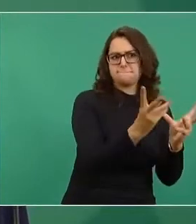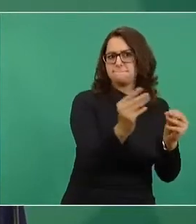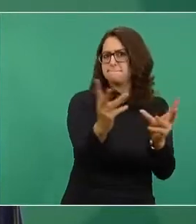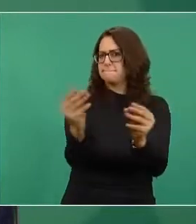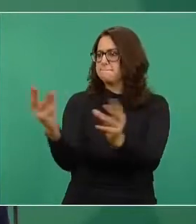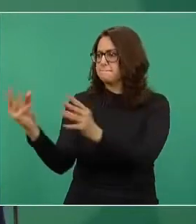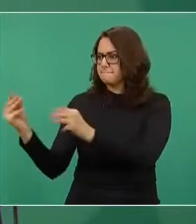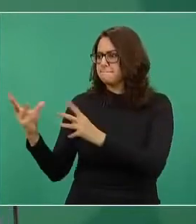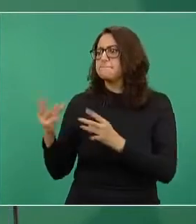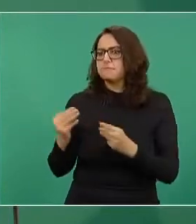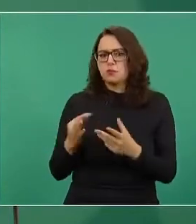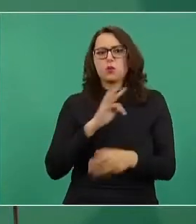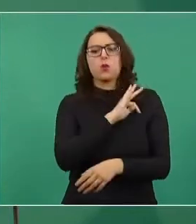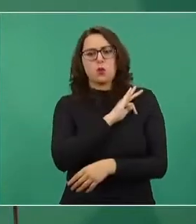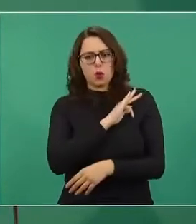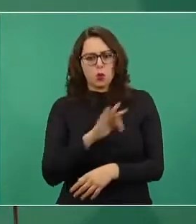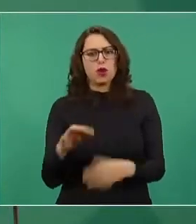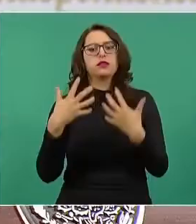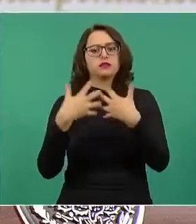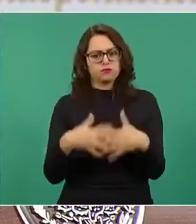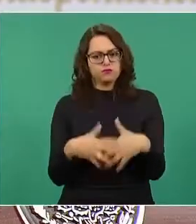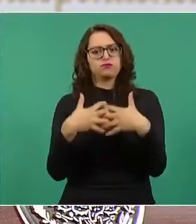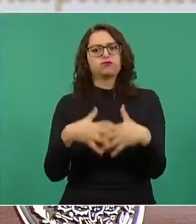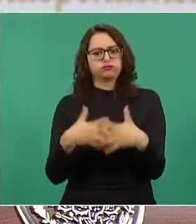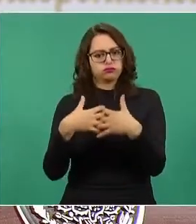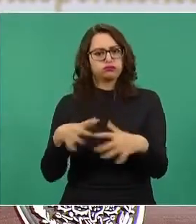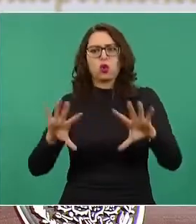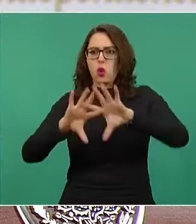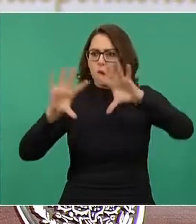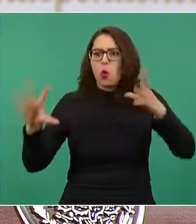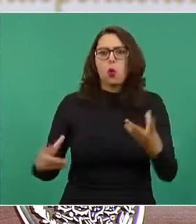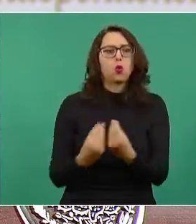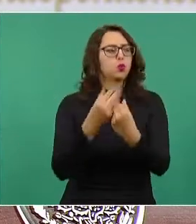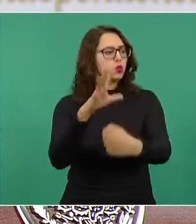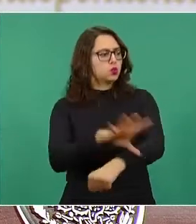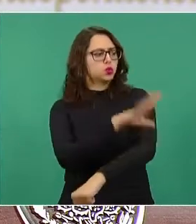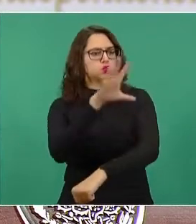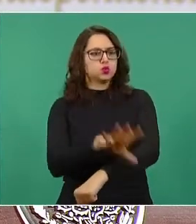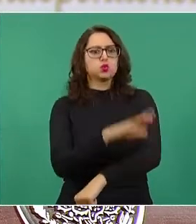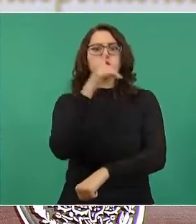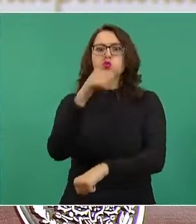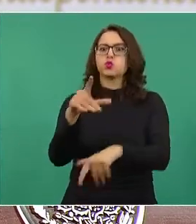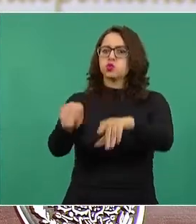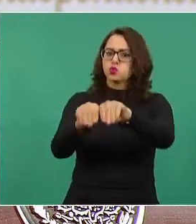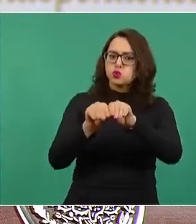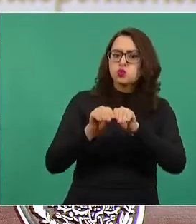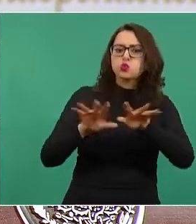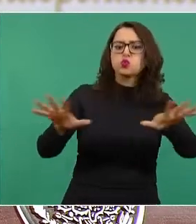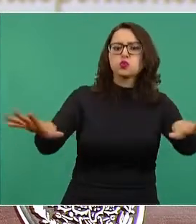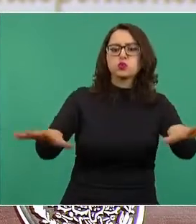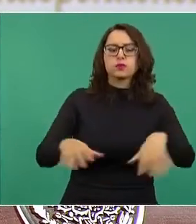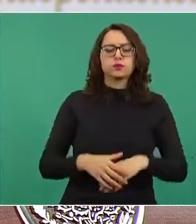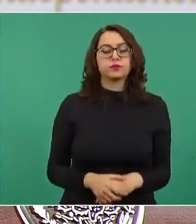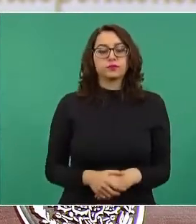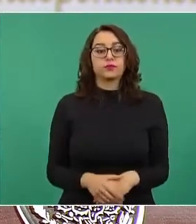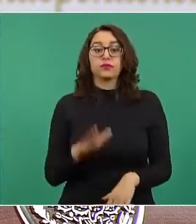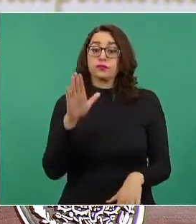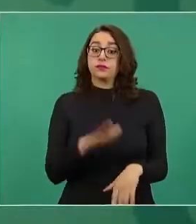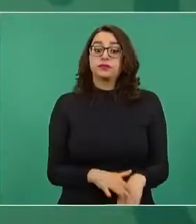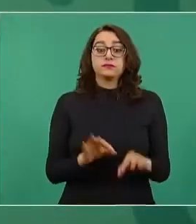sino de varios insumos, y darle prioridad al